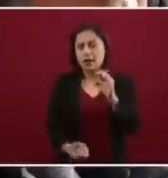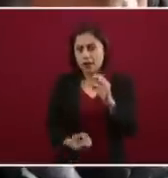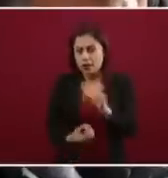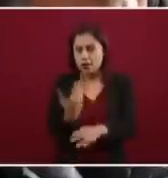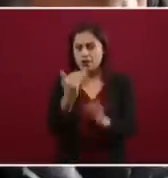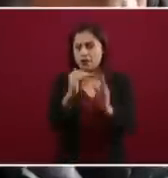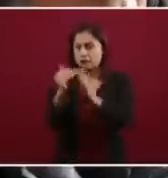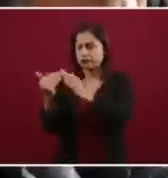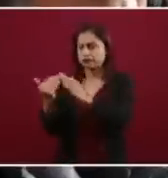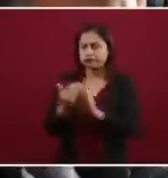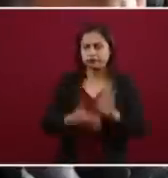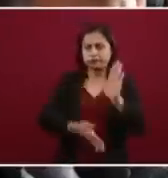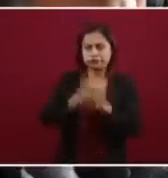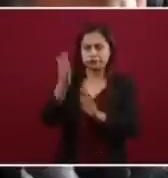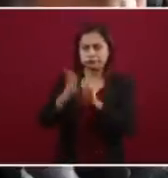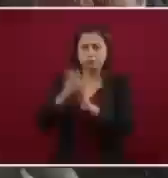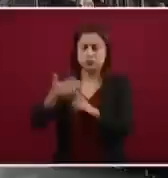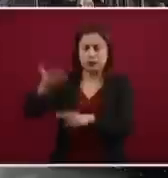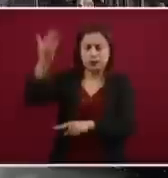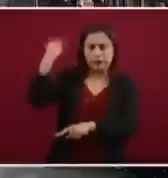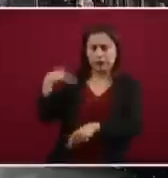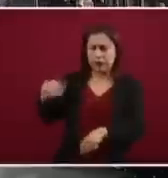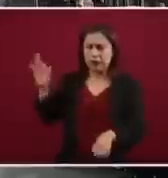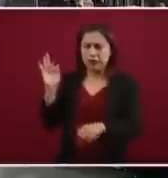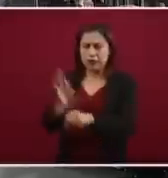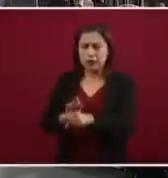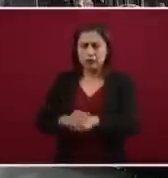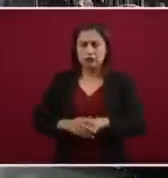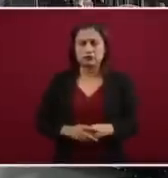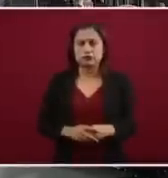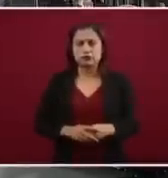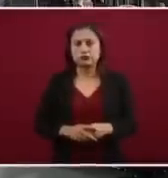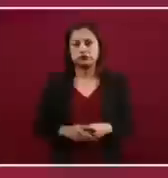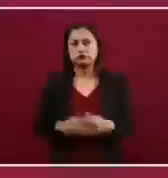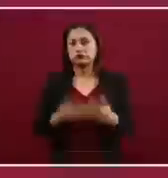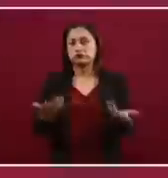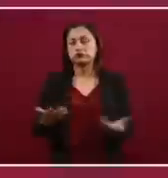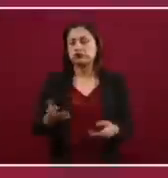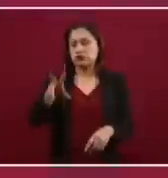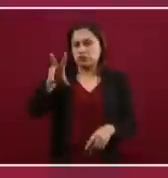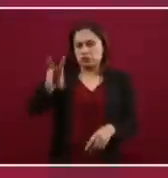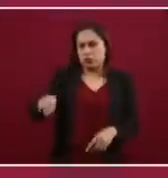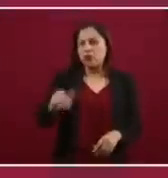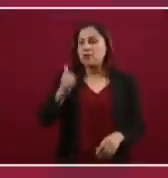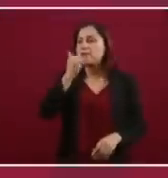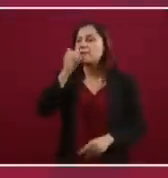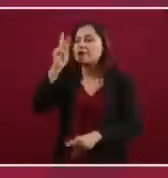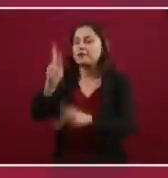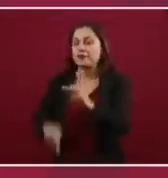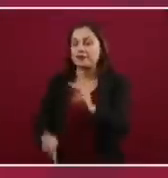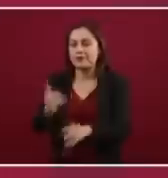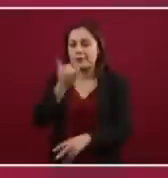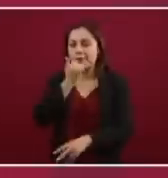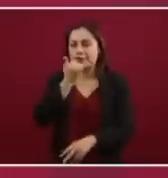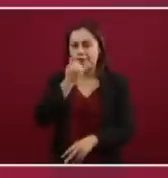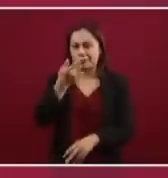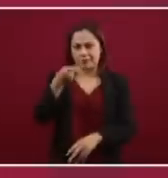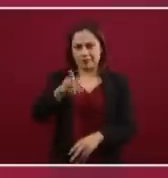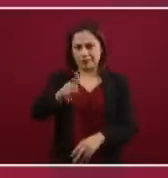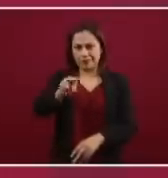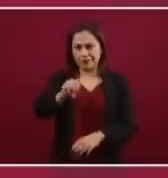selvas no, que han sido protegidas históricamente. No, te ofrezco disculpa por no dejarte terminar. Pero